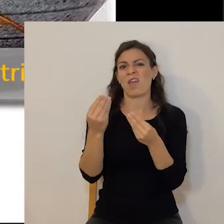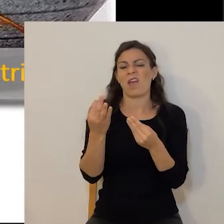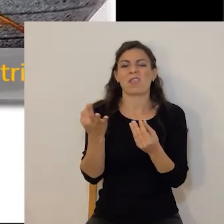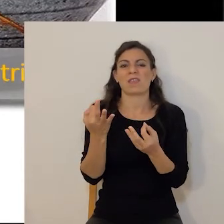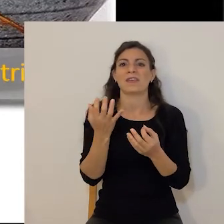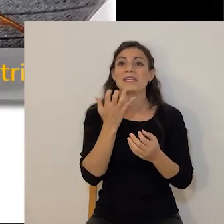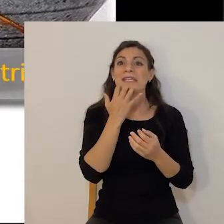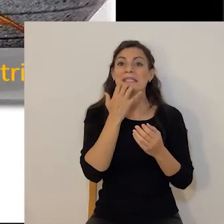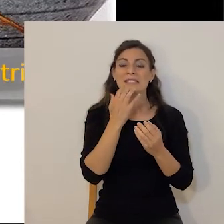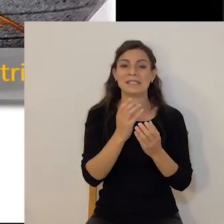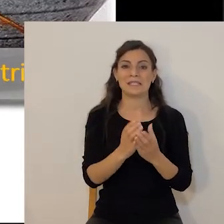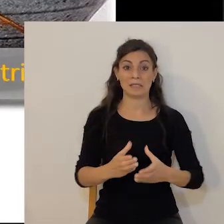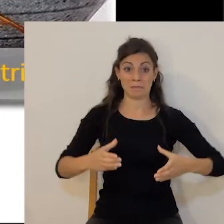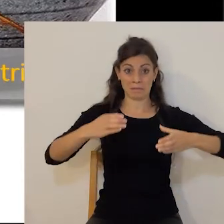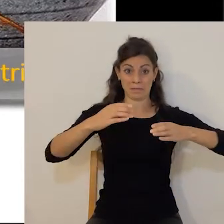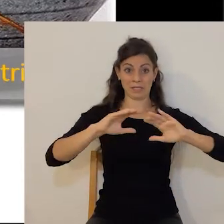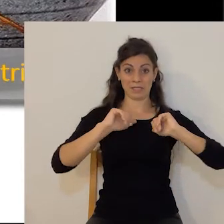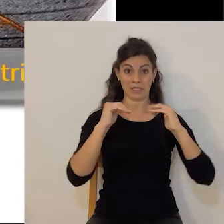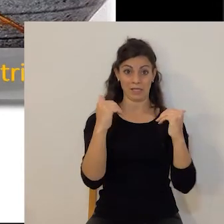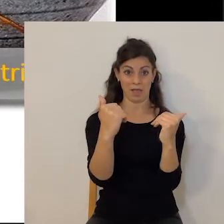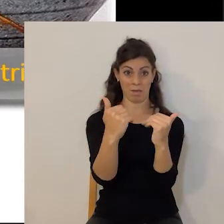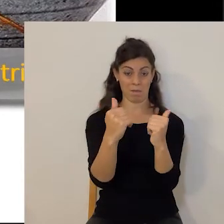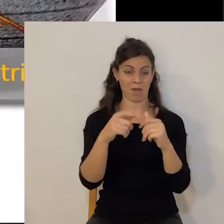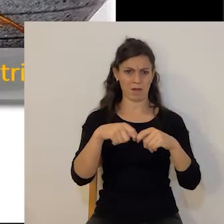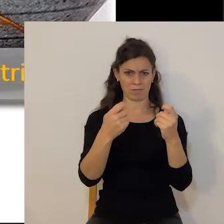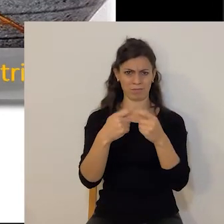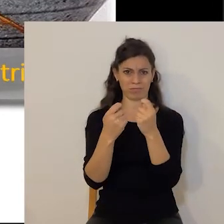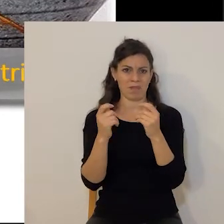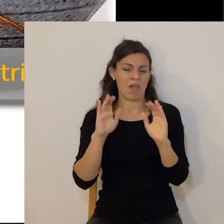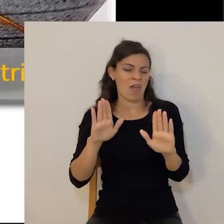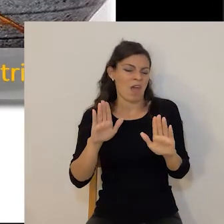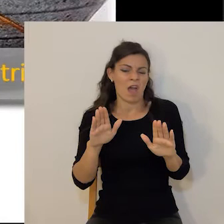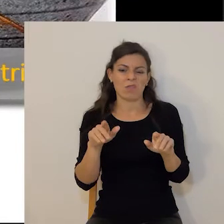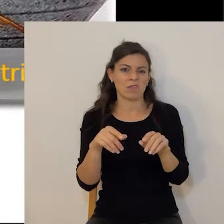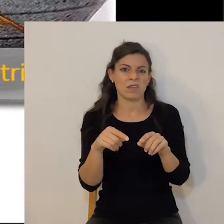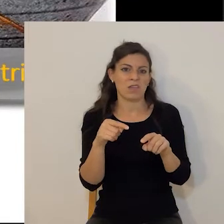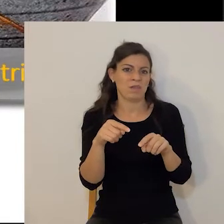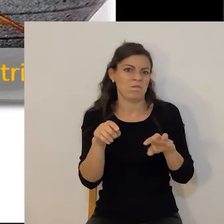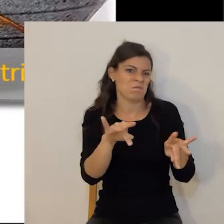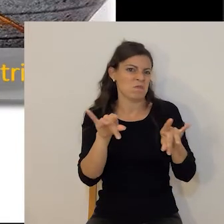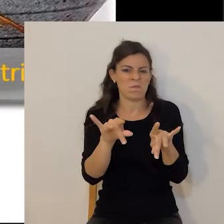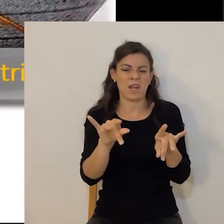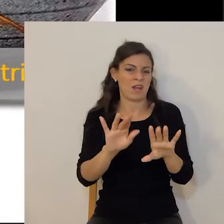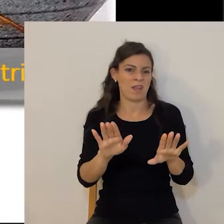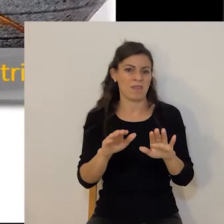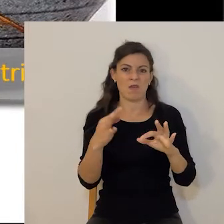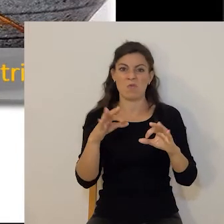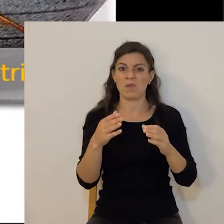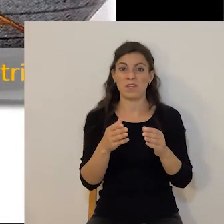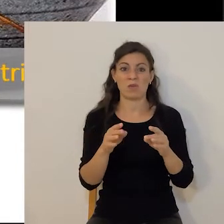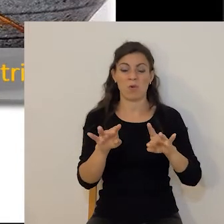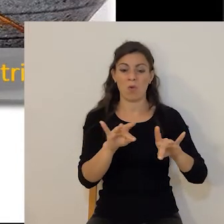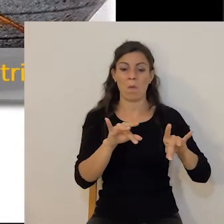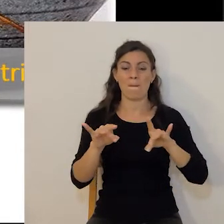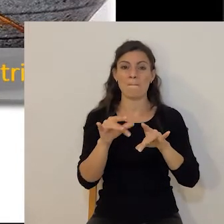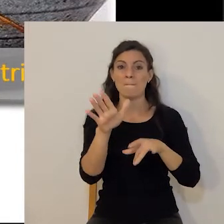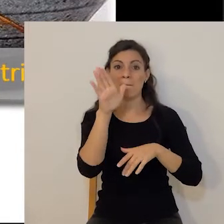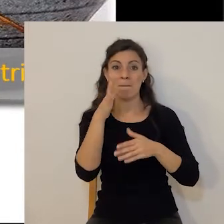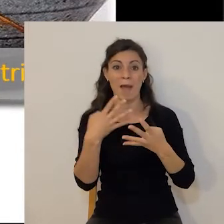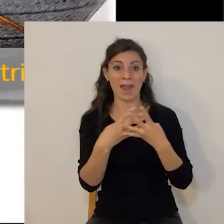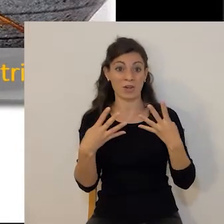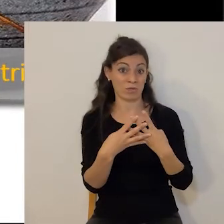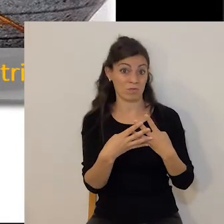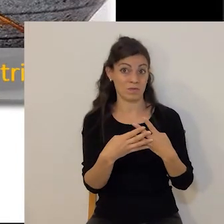de barro, aunque ese barro no tenga nada, simplemente sea barro, lo que hacen es que lo recomponen